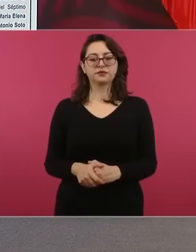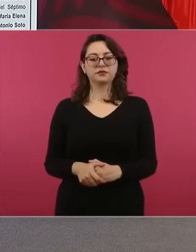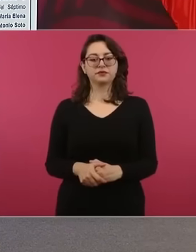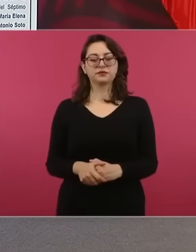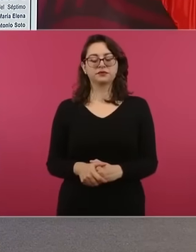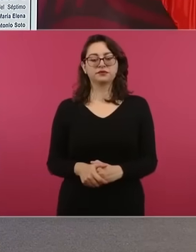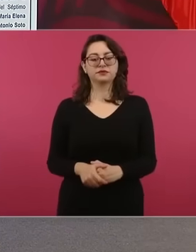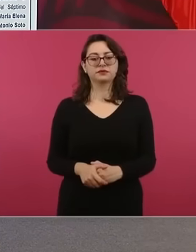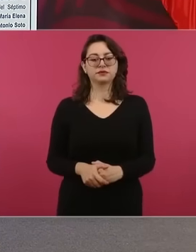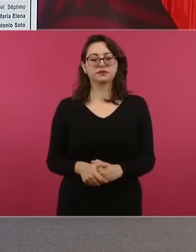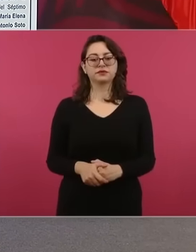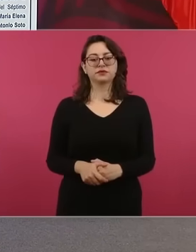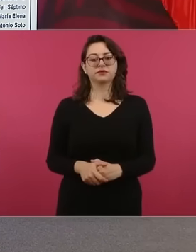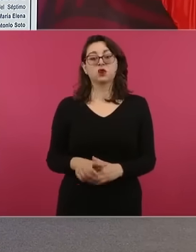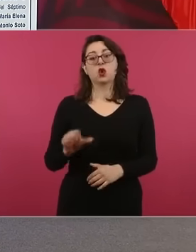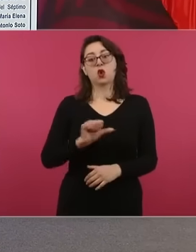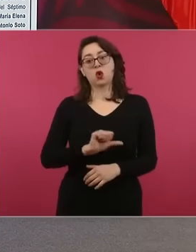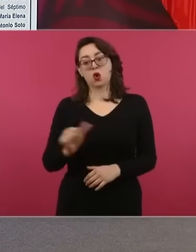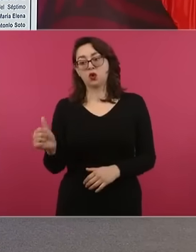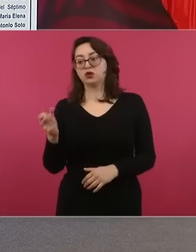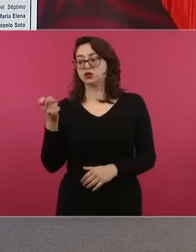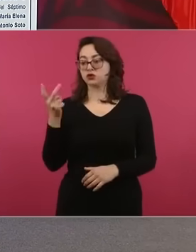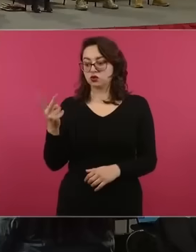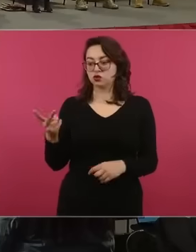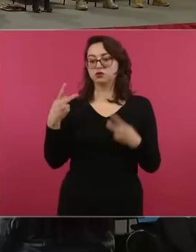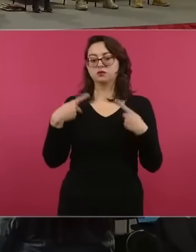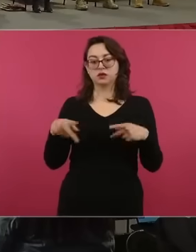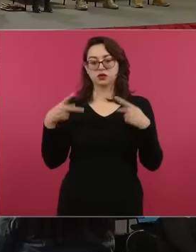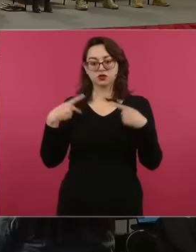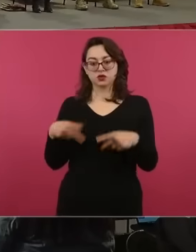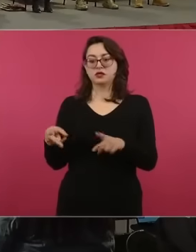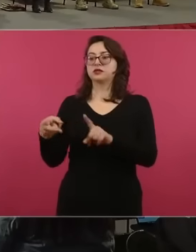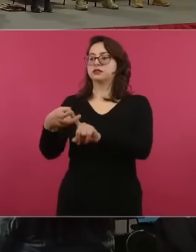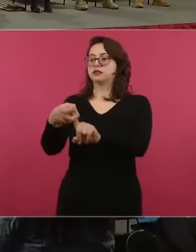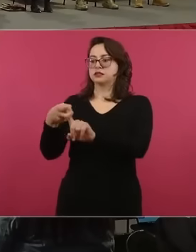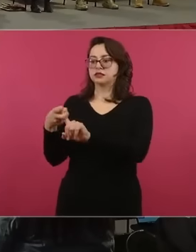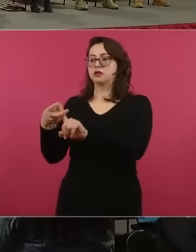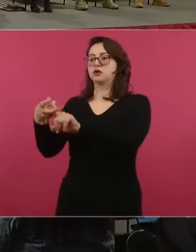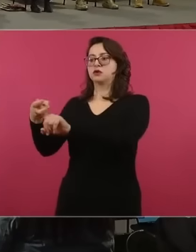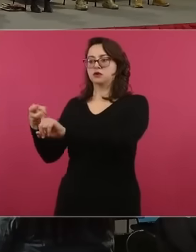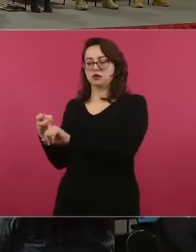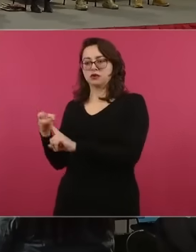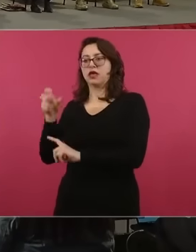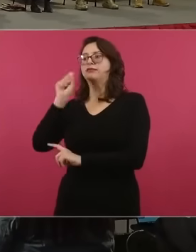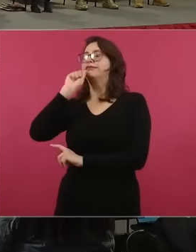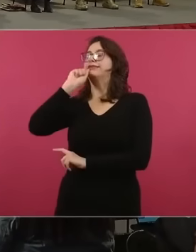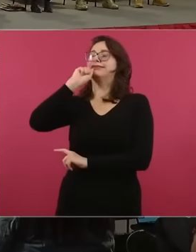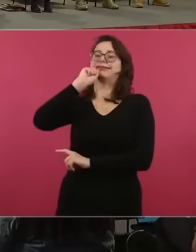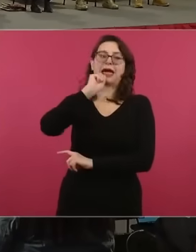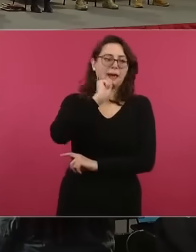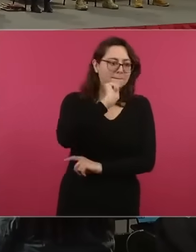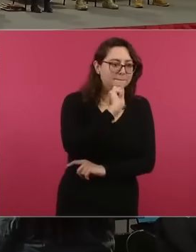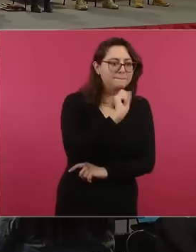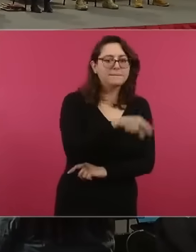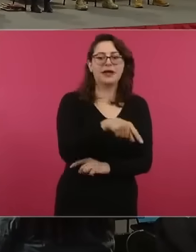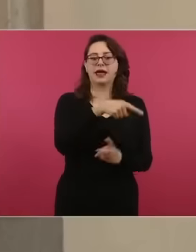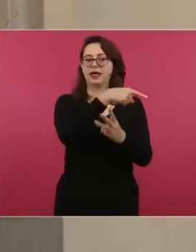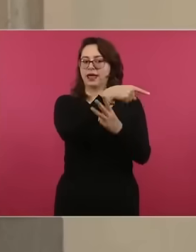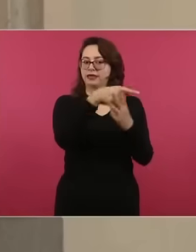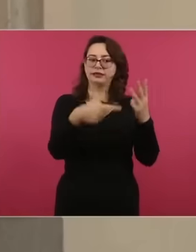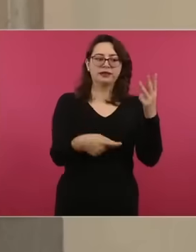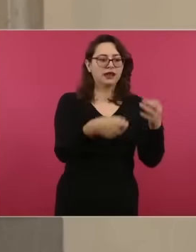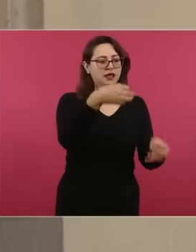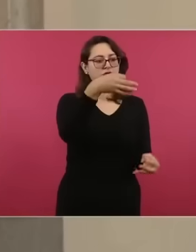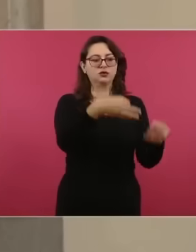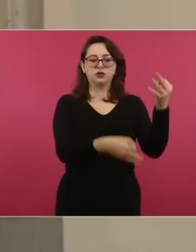relacionado con dos personas acusadas de secuestro los mismos integrantes de este segundo tribunal colegiado en audiencia